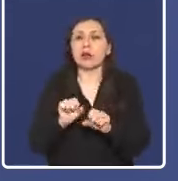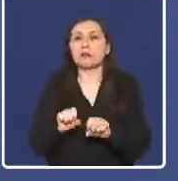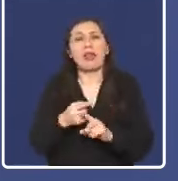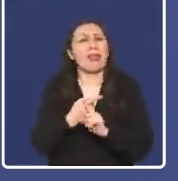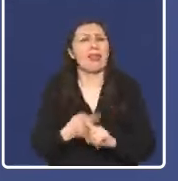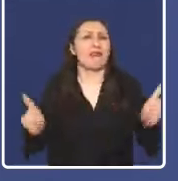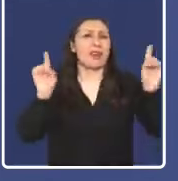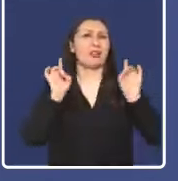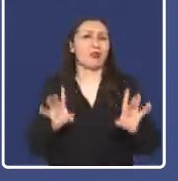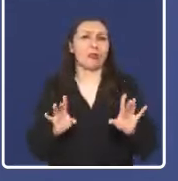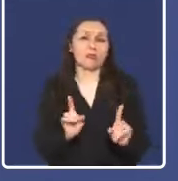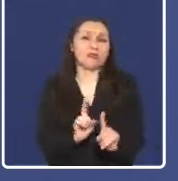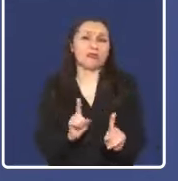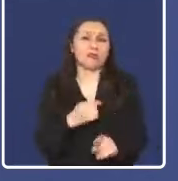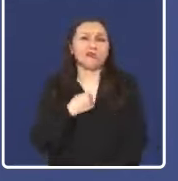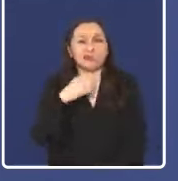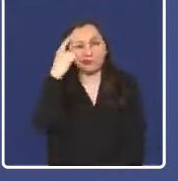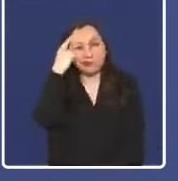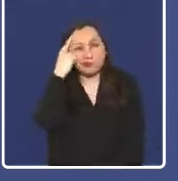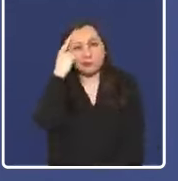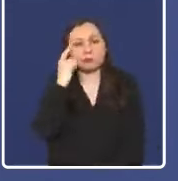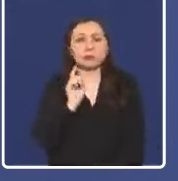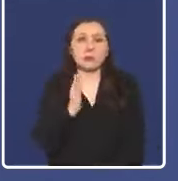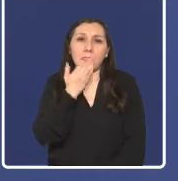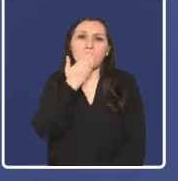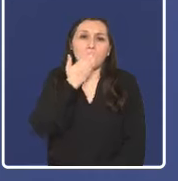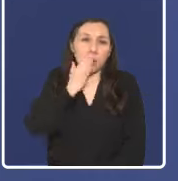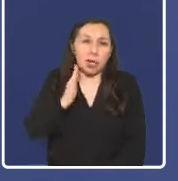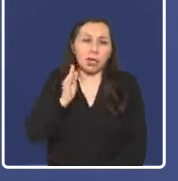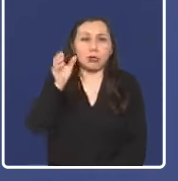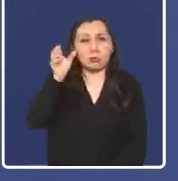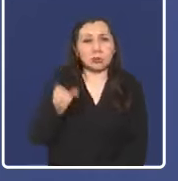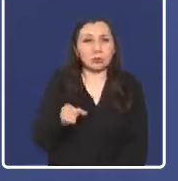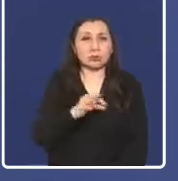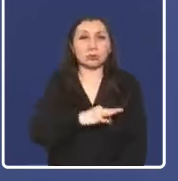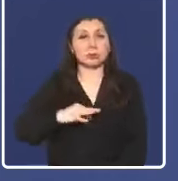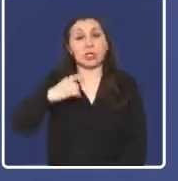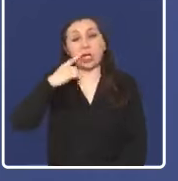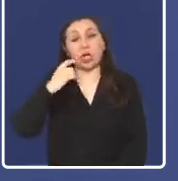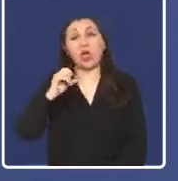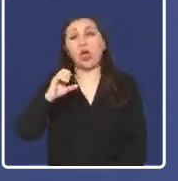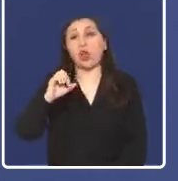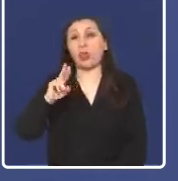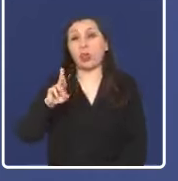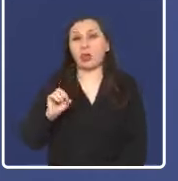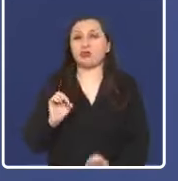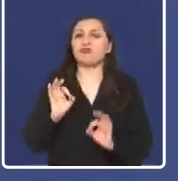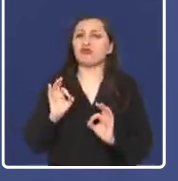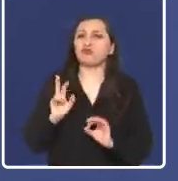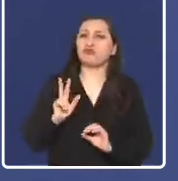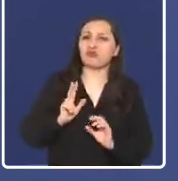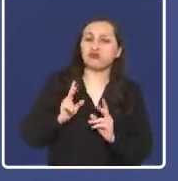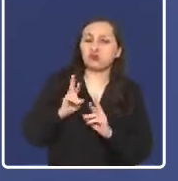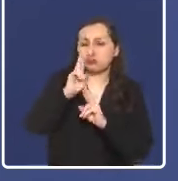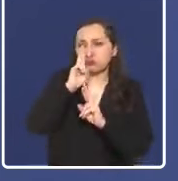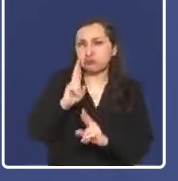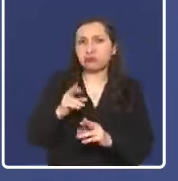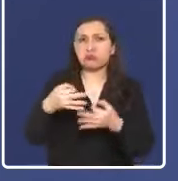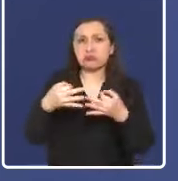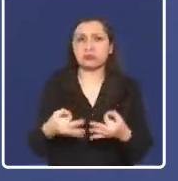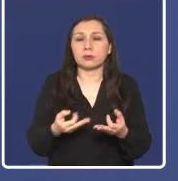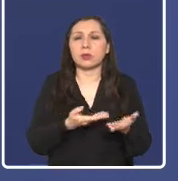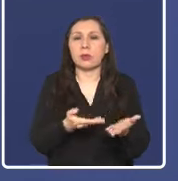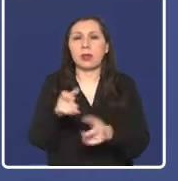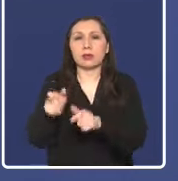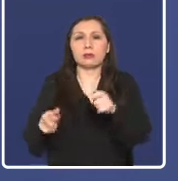esquemas. Pero me pareció que la persona del ministro Cordero es transversalmente respetada y le transmite además garantías a la